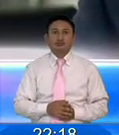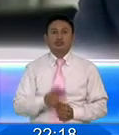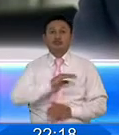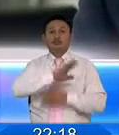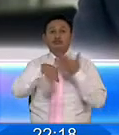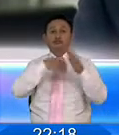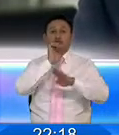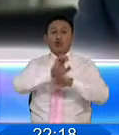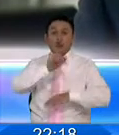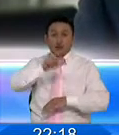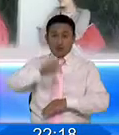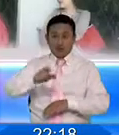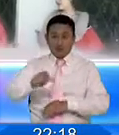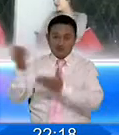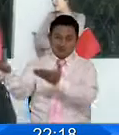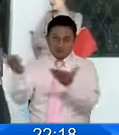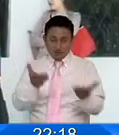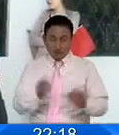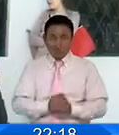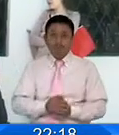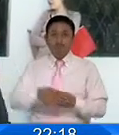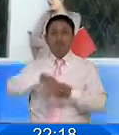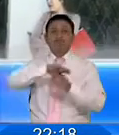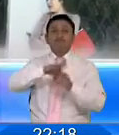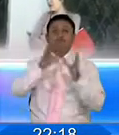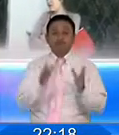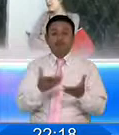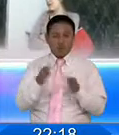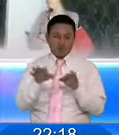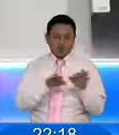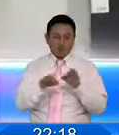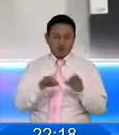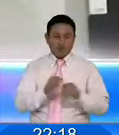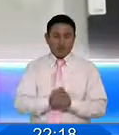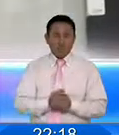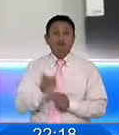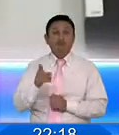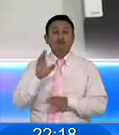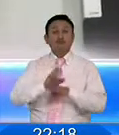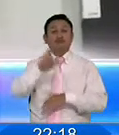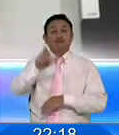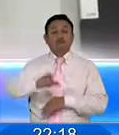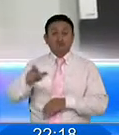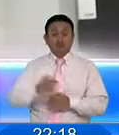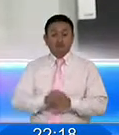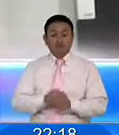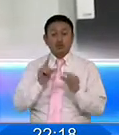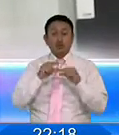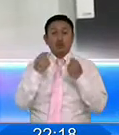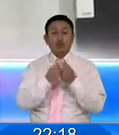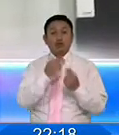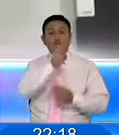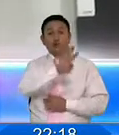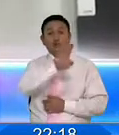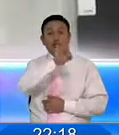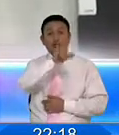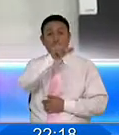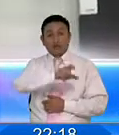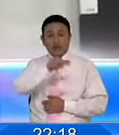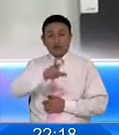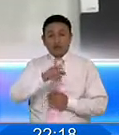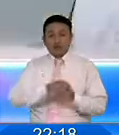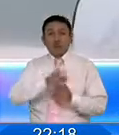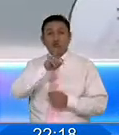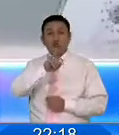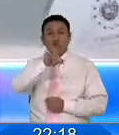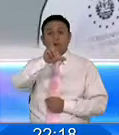ecuatorianos que se encuentran fuera. La Cancillería, en más detalle, explicó que nuestros compatriotas viajaron con un grupo de 48 ciudadanos